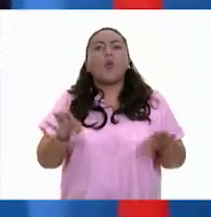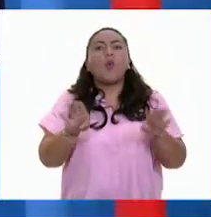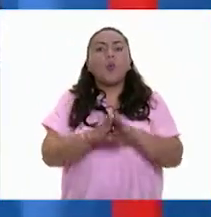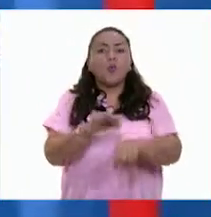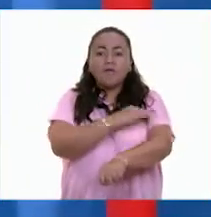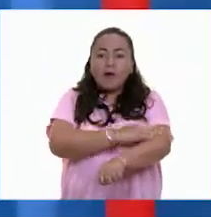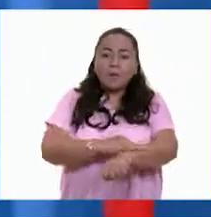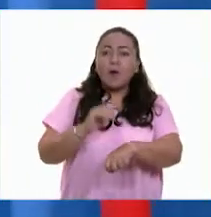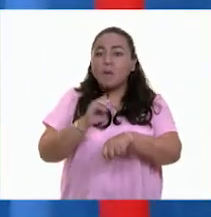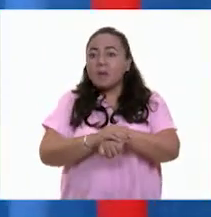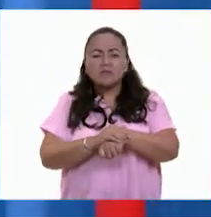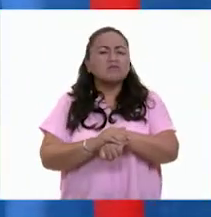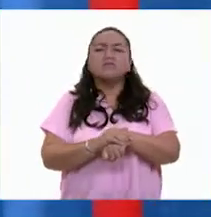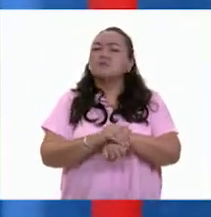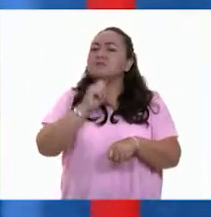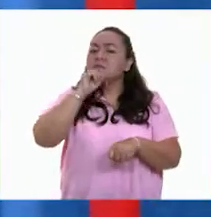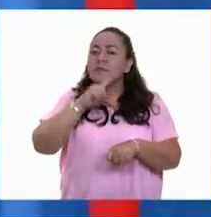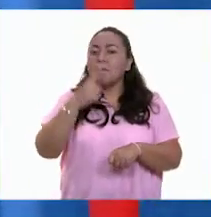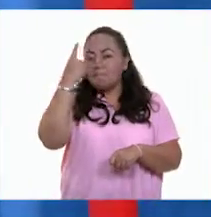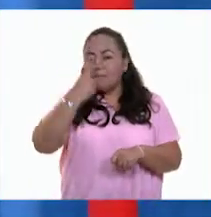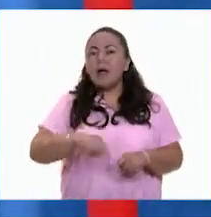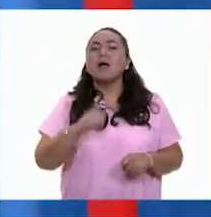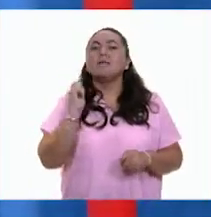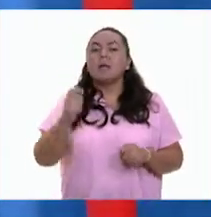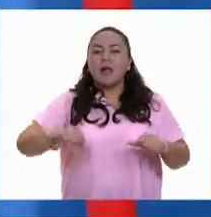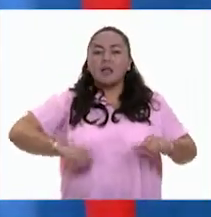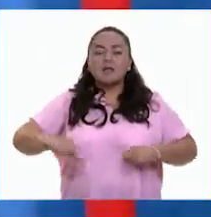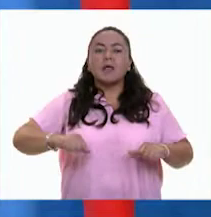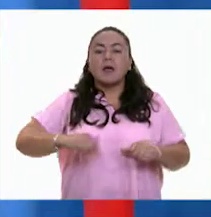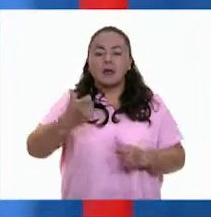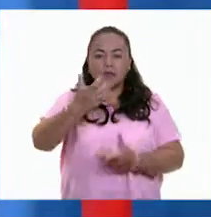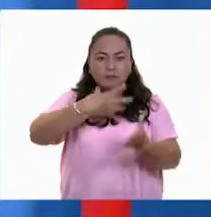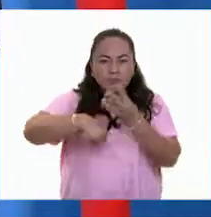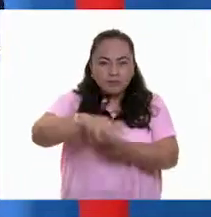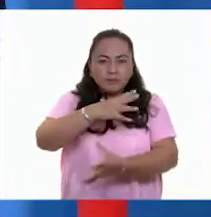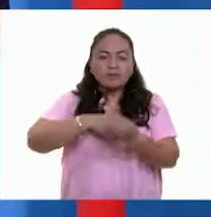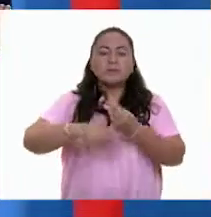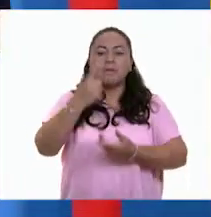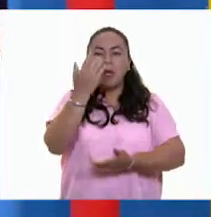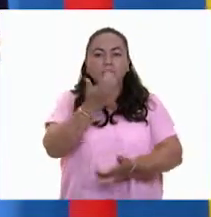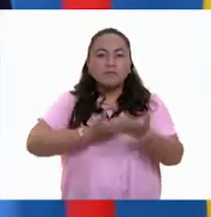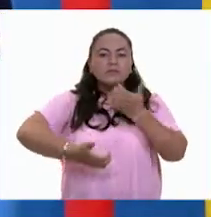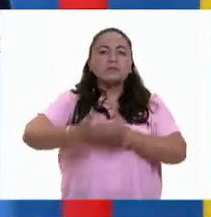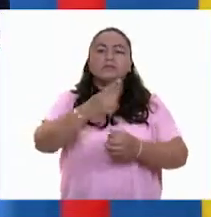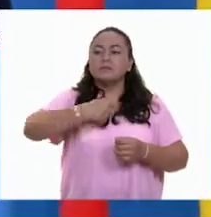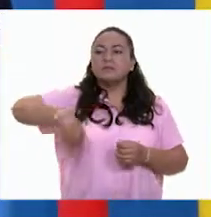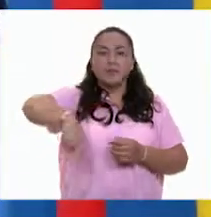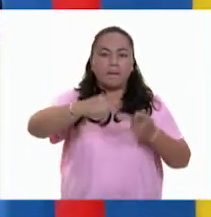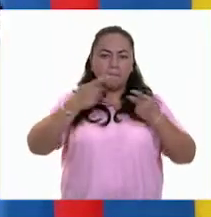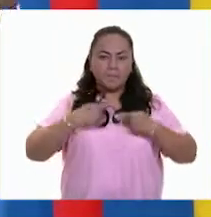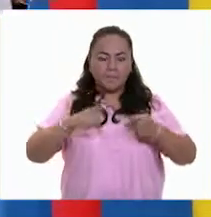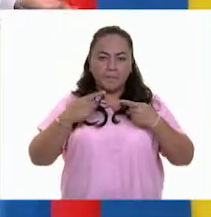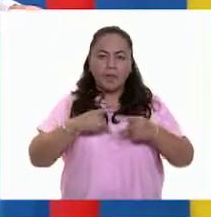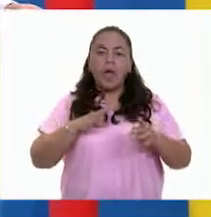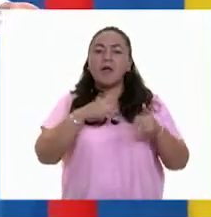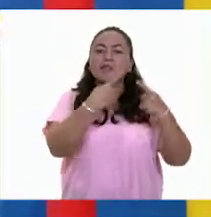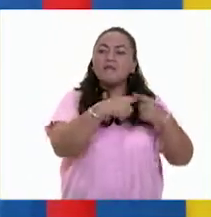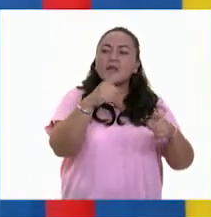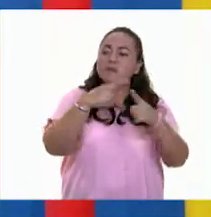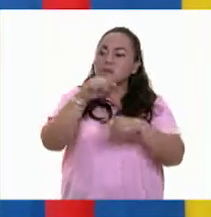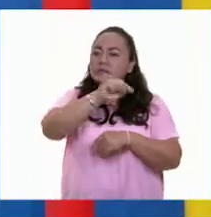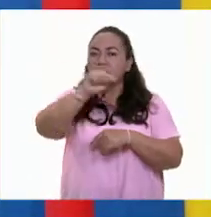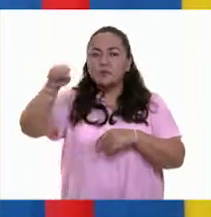familiares y amigos, sino también sirve para realizar actividades económicas y comerciales entre personas que están en diferentes